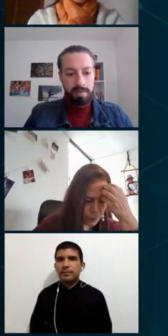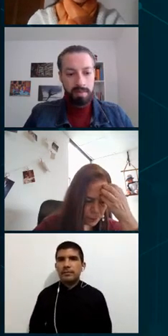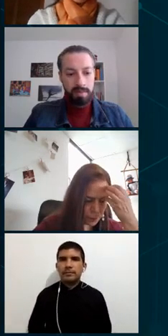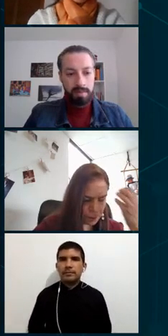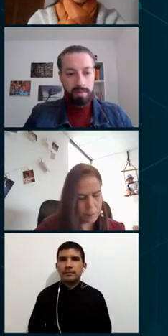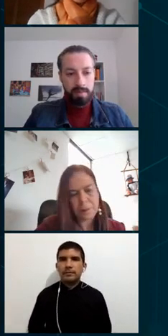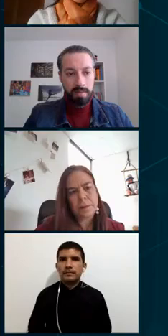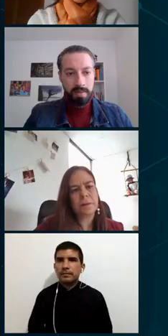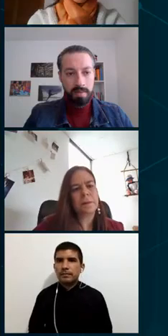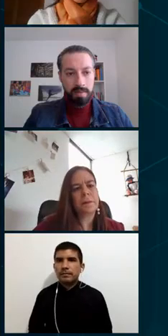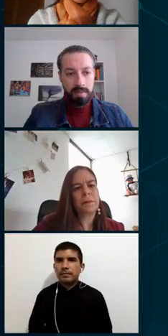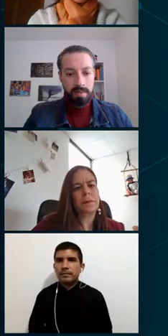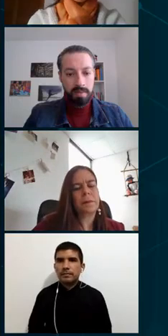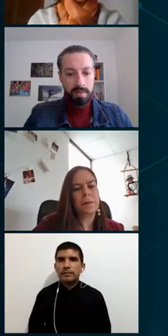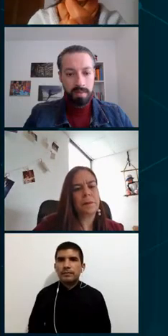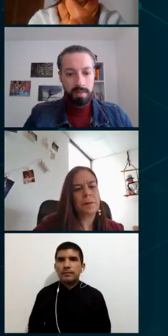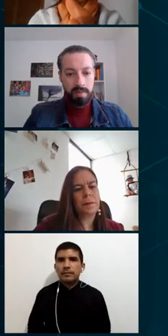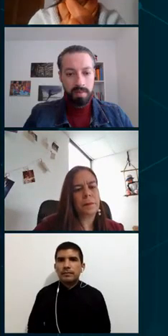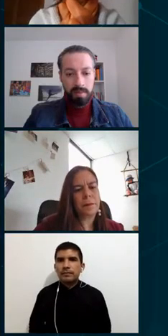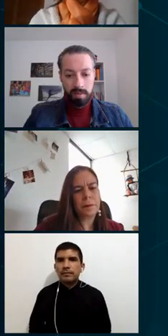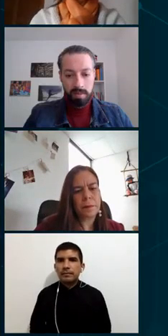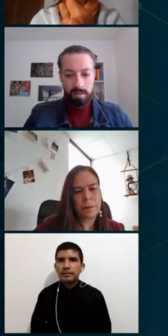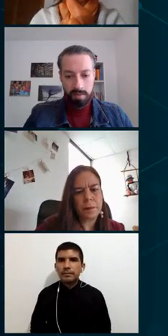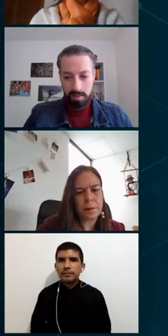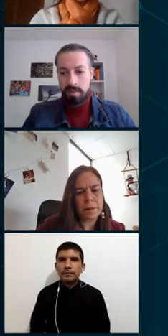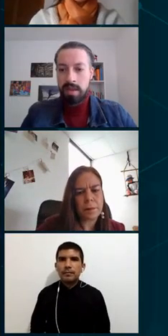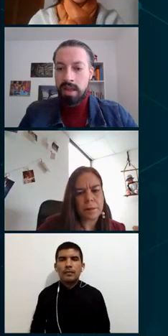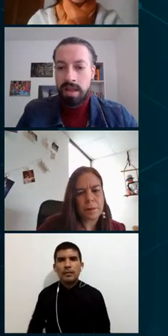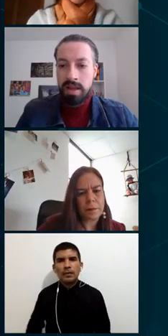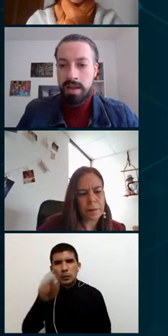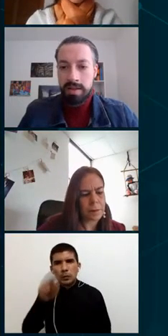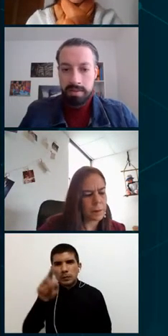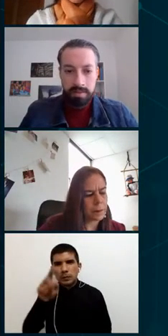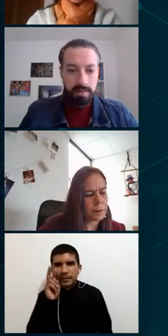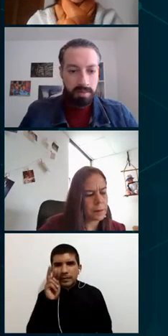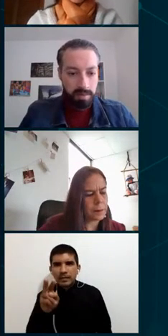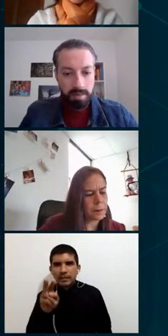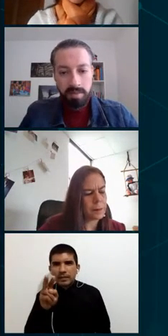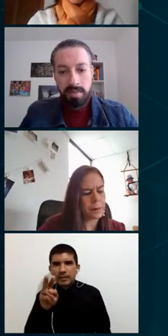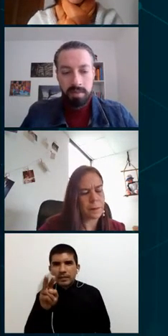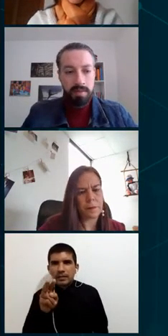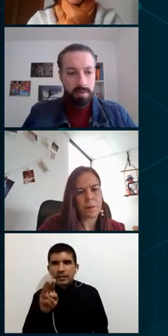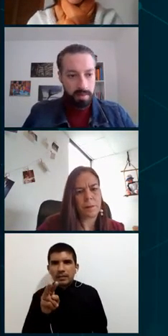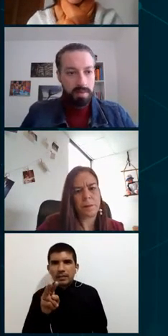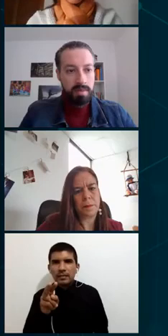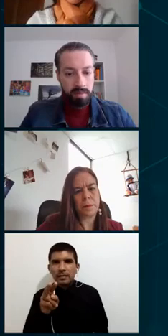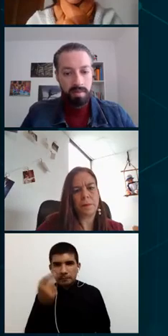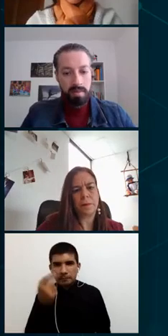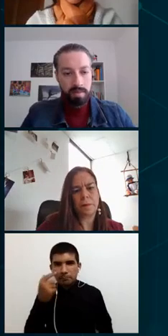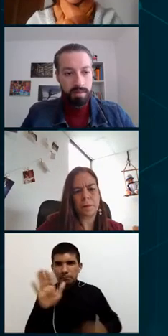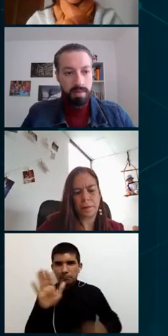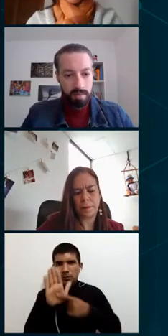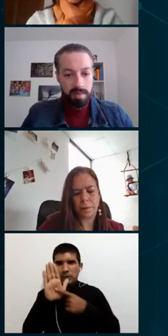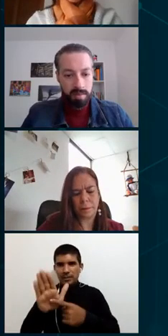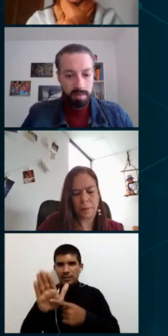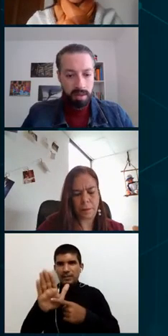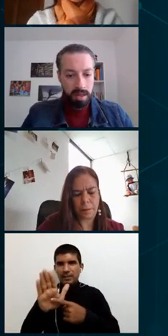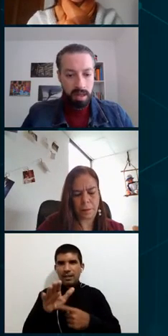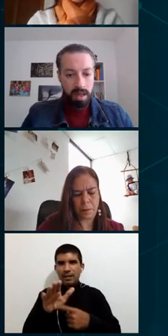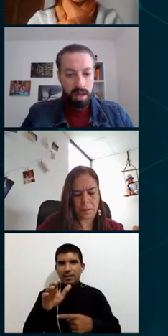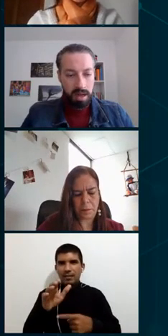nuestra visitante Estela. No sé si alcanzan a ver un poquito, si de pronto Clau o Andrés me ayudan a leer la historieta que tenemos.